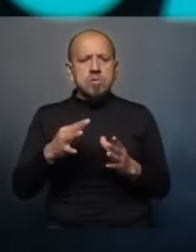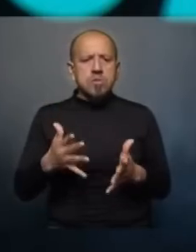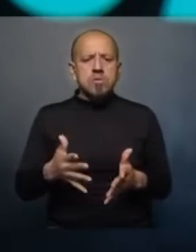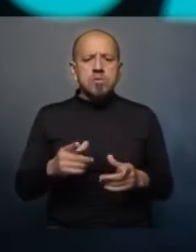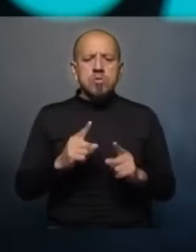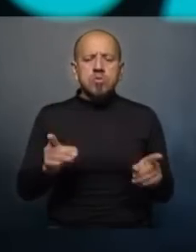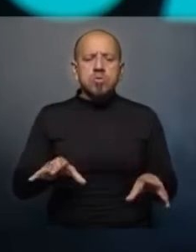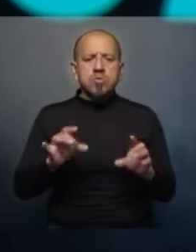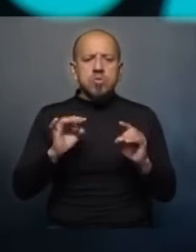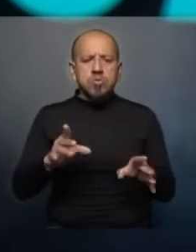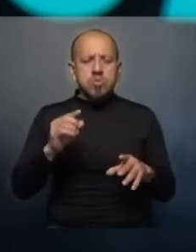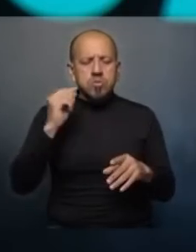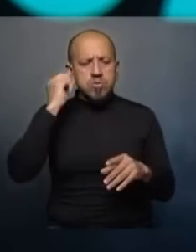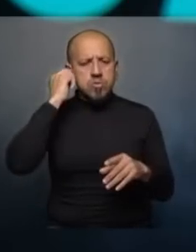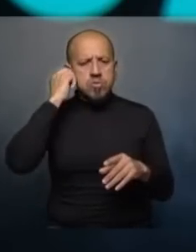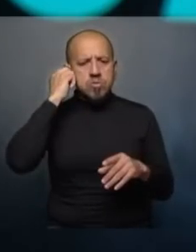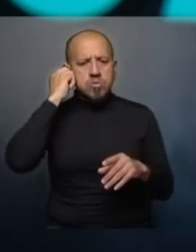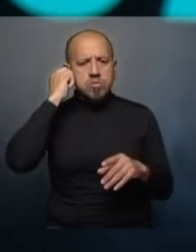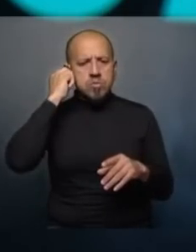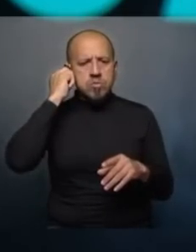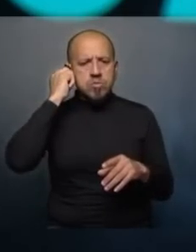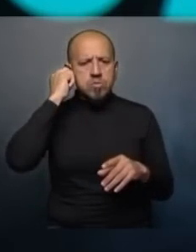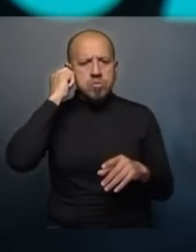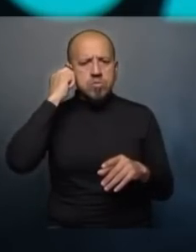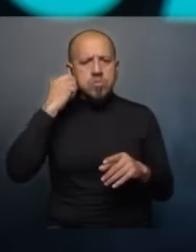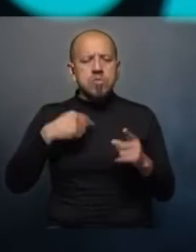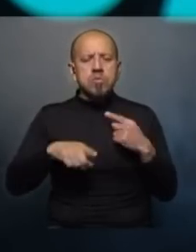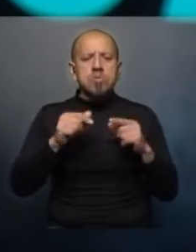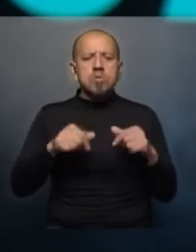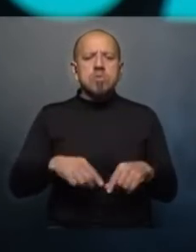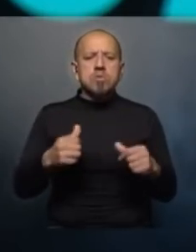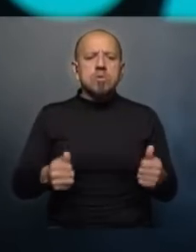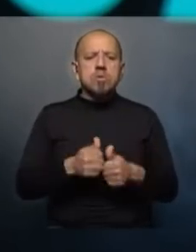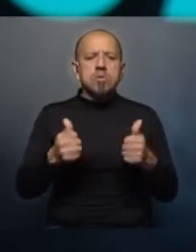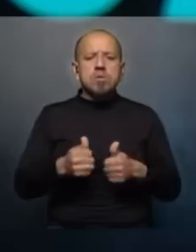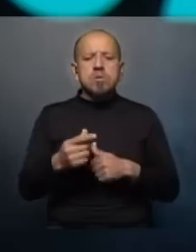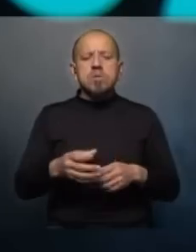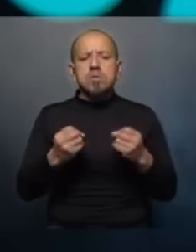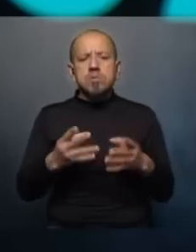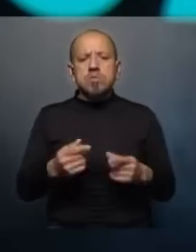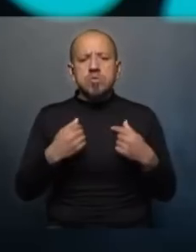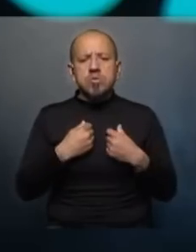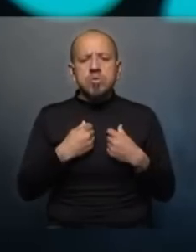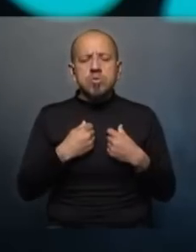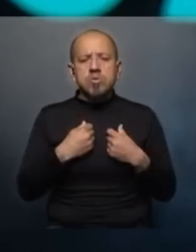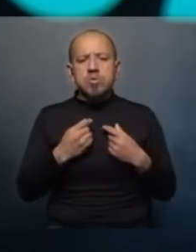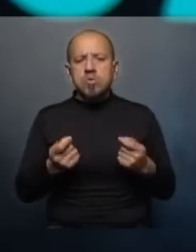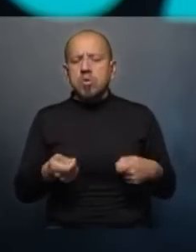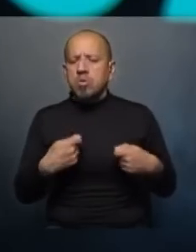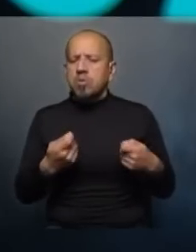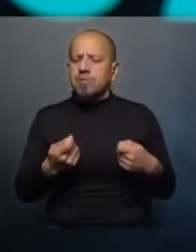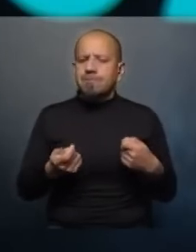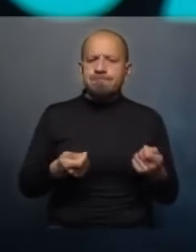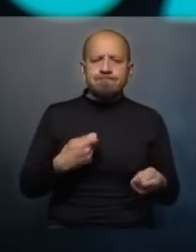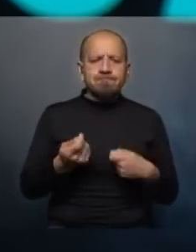No solamente con en primer lugar con la la eficiencia de nuestra actividad porque cuando nosotros nos sentamos a negociar eh